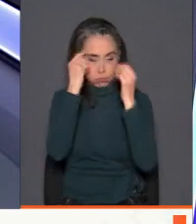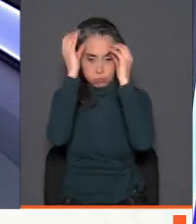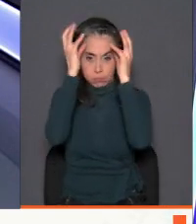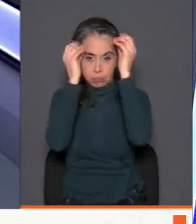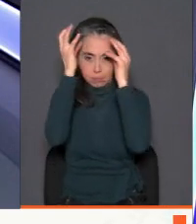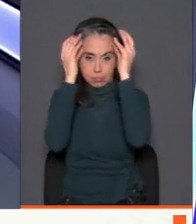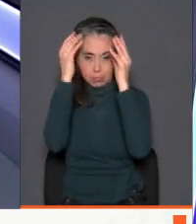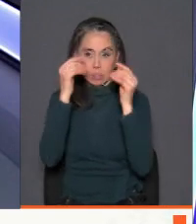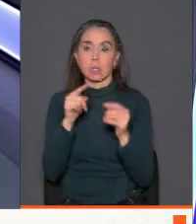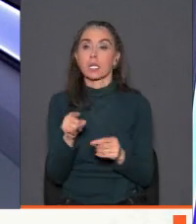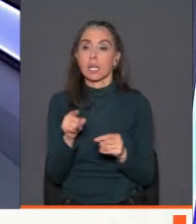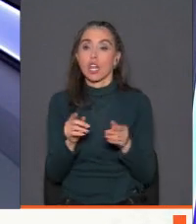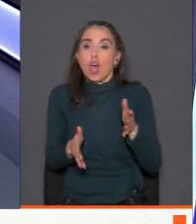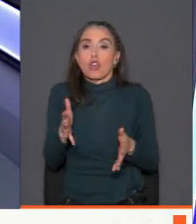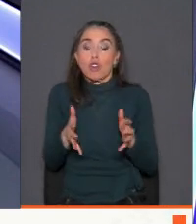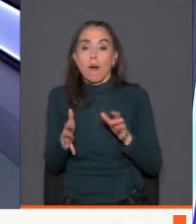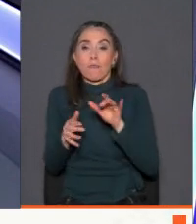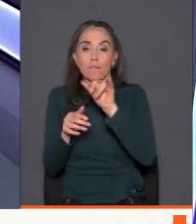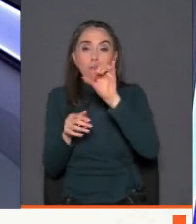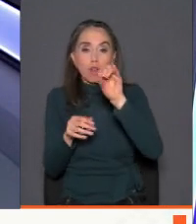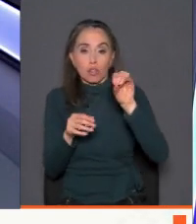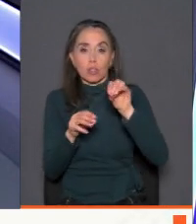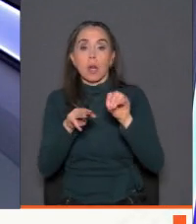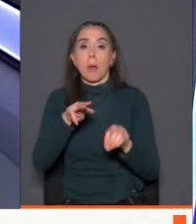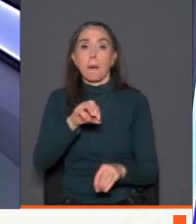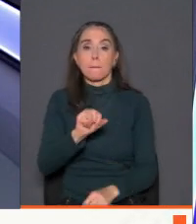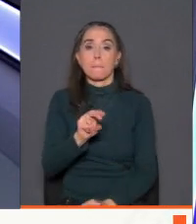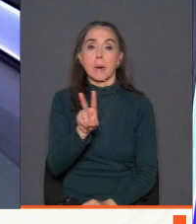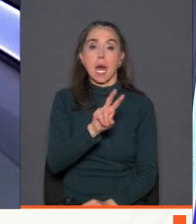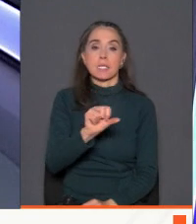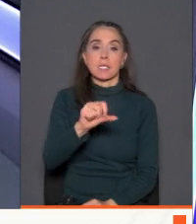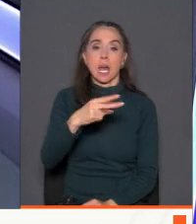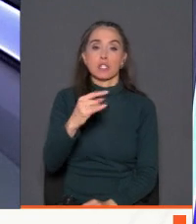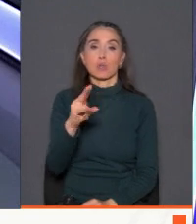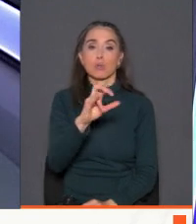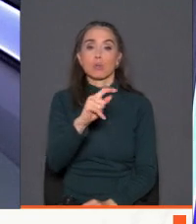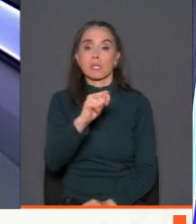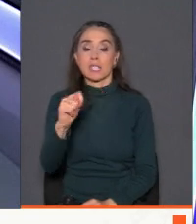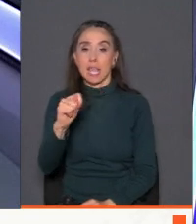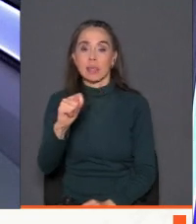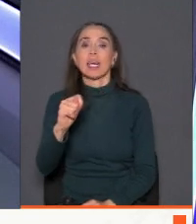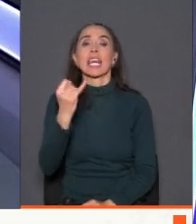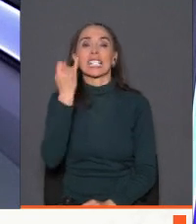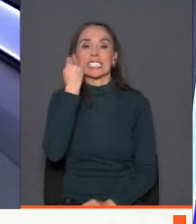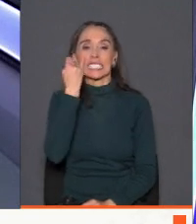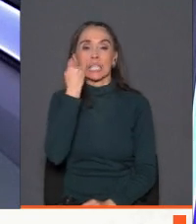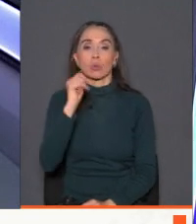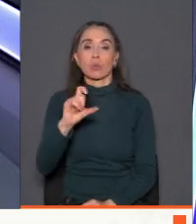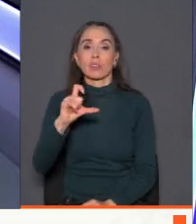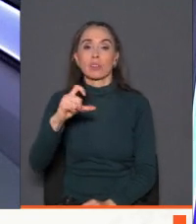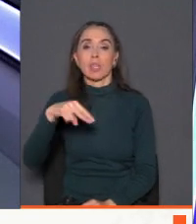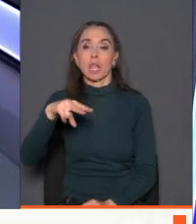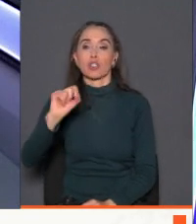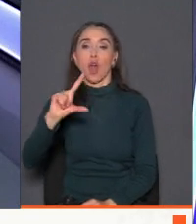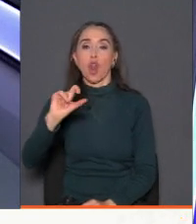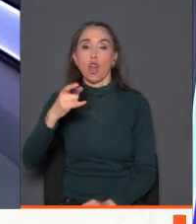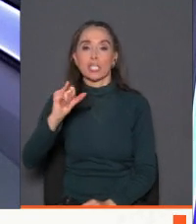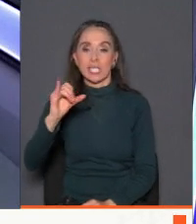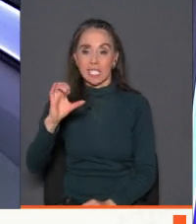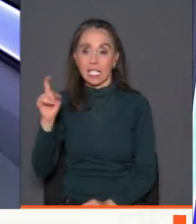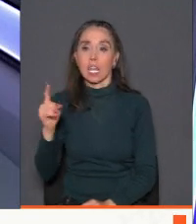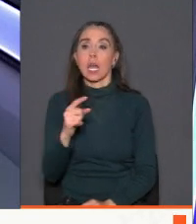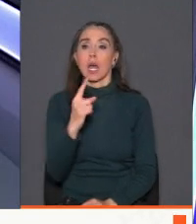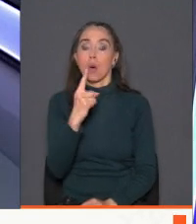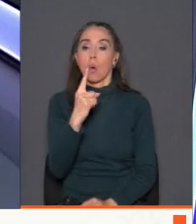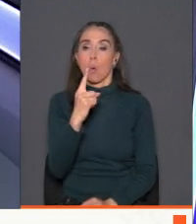estas luciérnagas robóticas que fueron creadas por el Massachusetts Institute of Technology. Pesa 1 gramo solamente. que es lo mismo que pesa un clip de oficina con el que usted puede